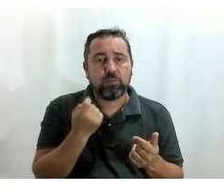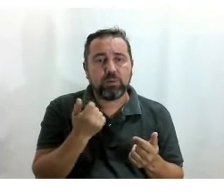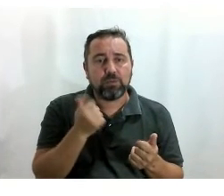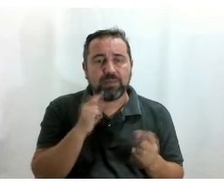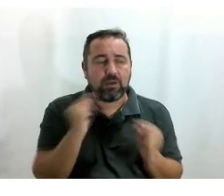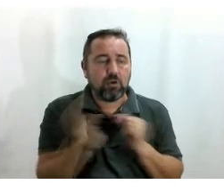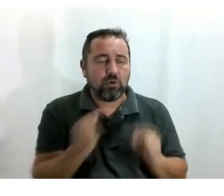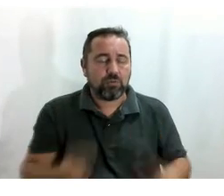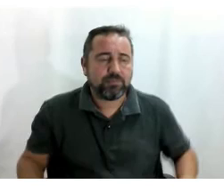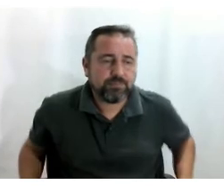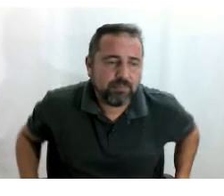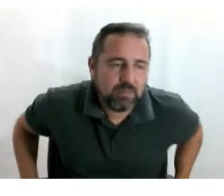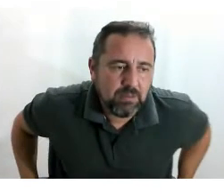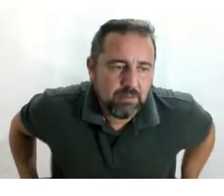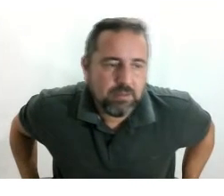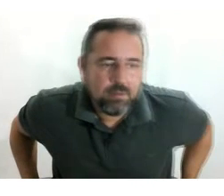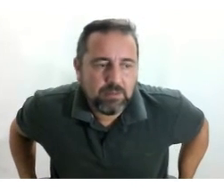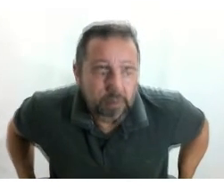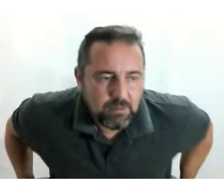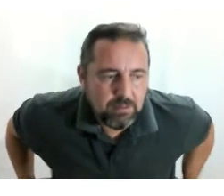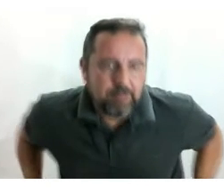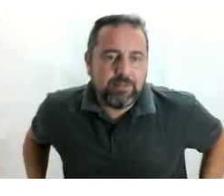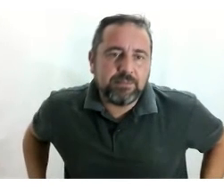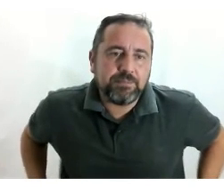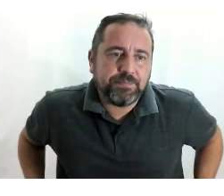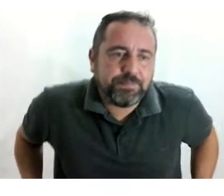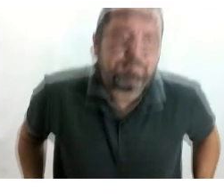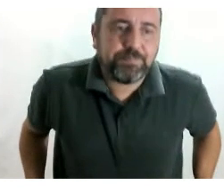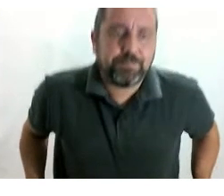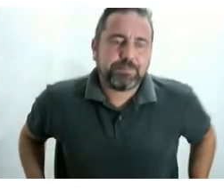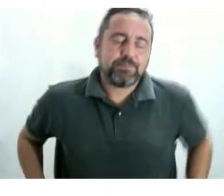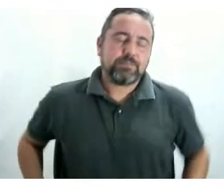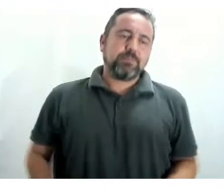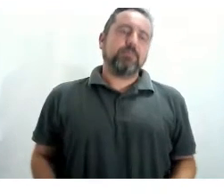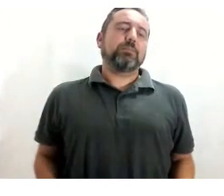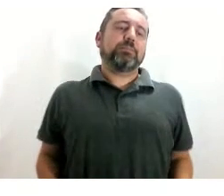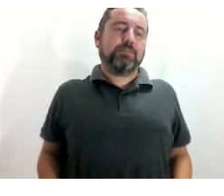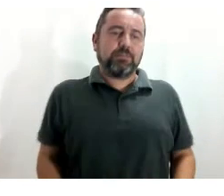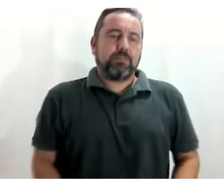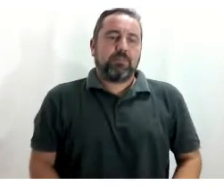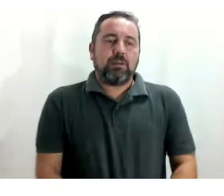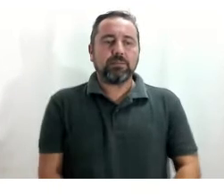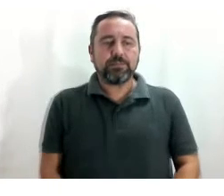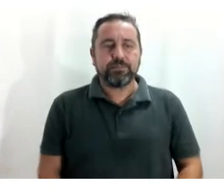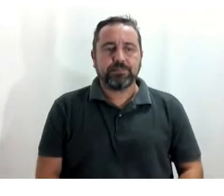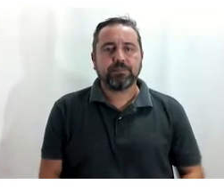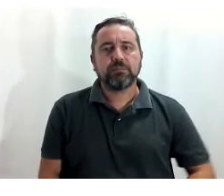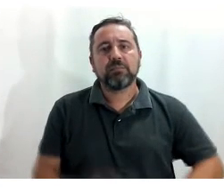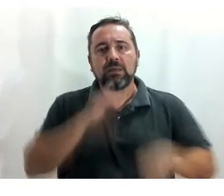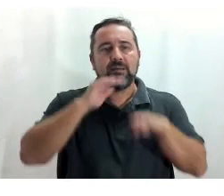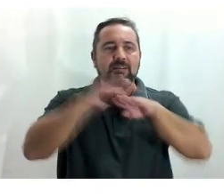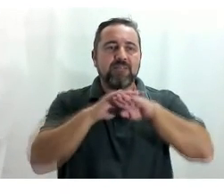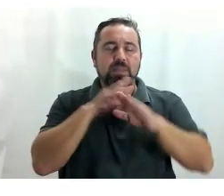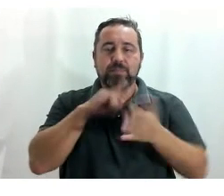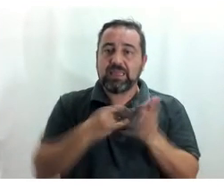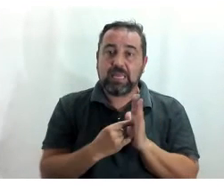de coloquio. Vale, ¿me oís, no? Ahora está todo perfecto, ¿no? Sí. Vale. Pues bueno, perdonad, la técnica